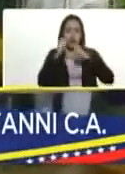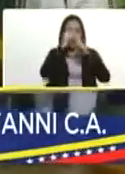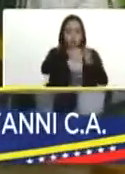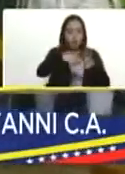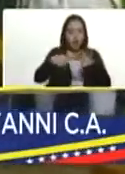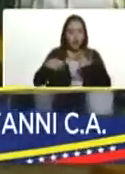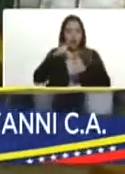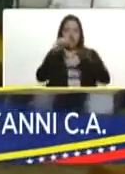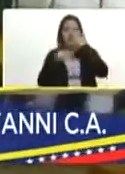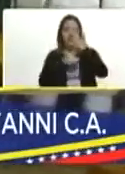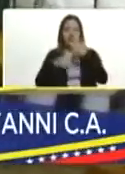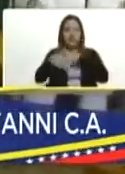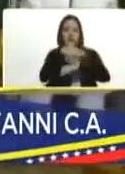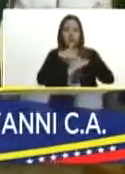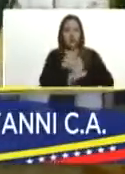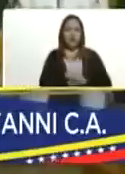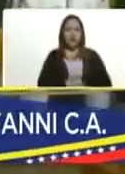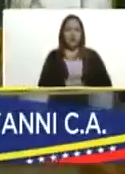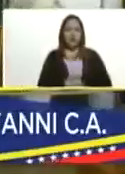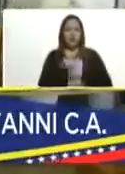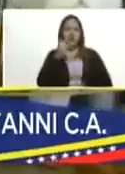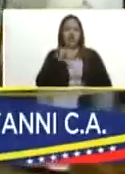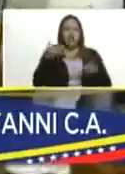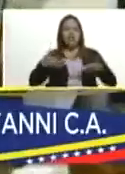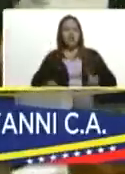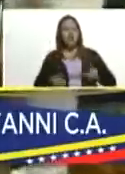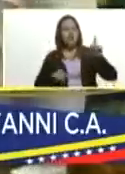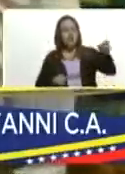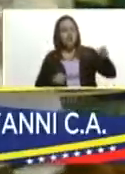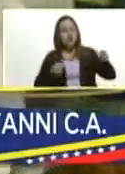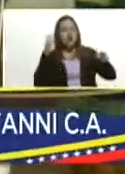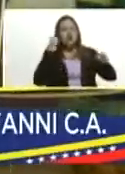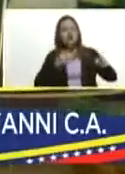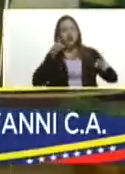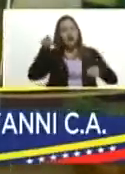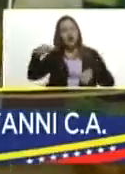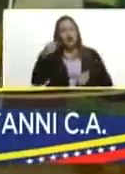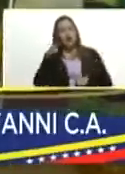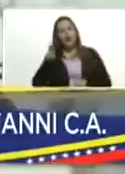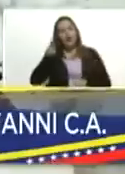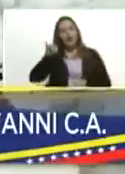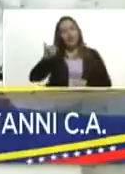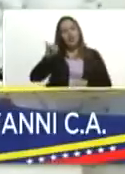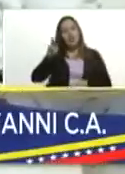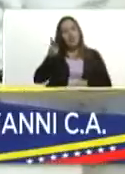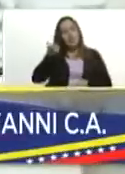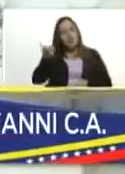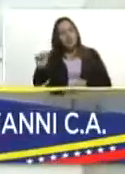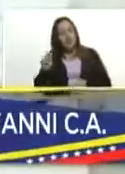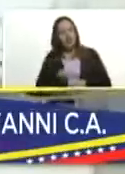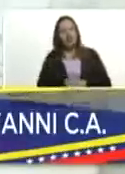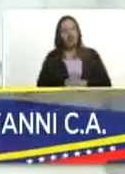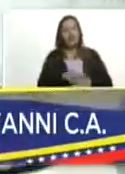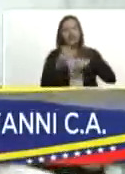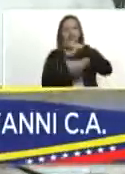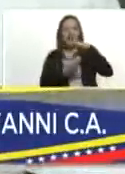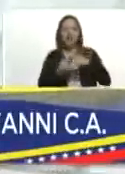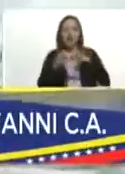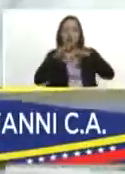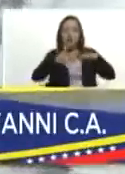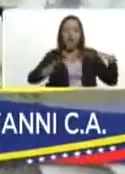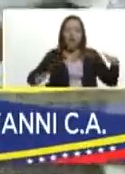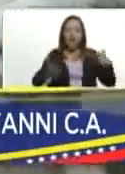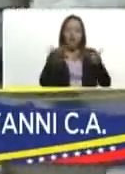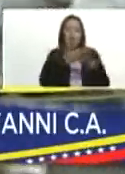el viceministro de Pesca, que además es de Guiria, de allá de Sucre, biólogo marino, estudió en la UDO de Nueva Esparta, y